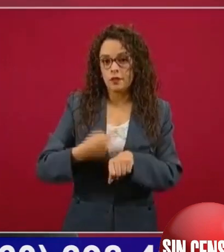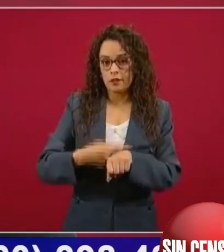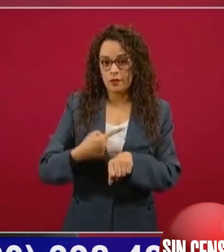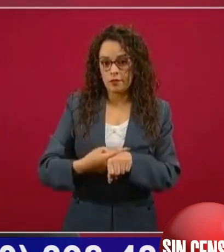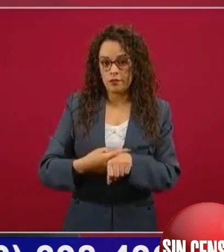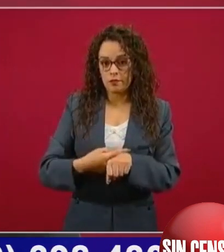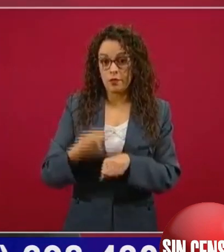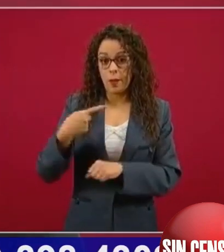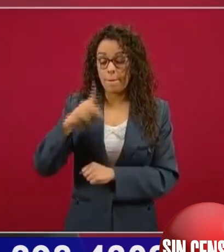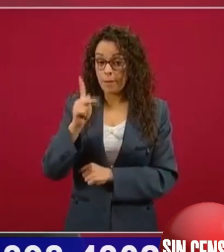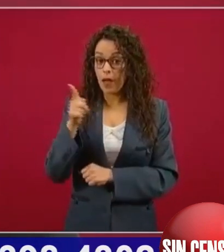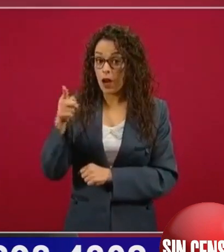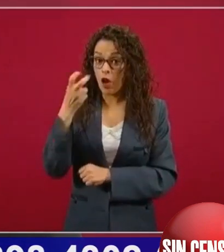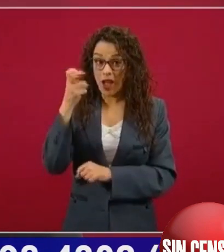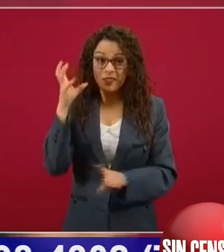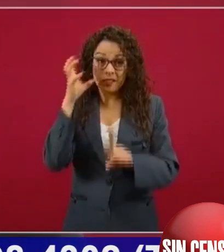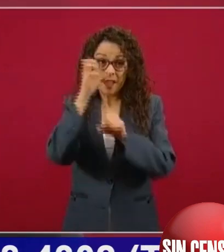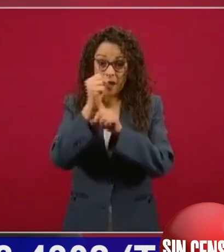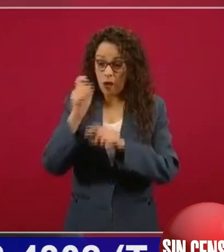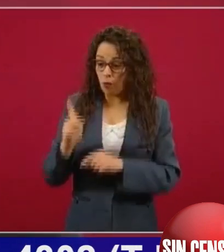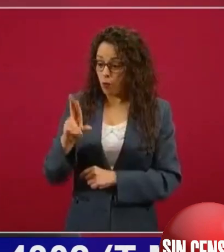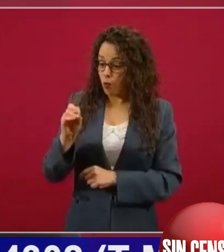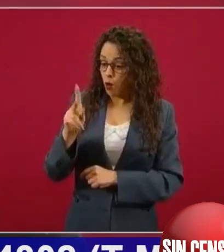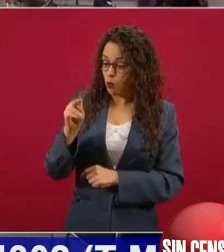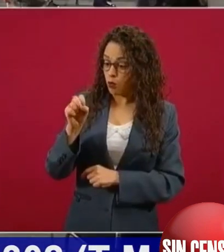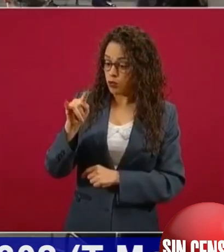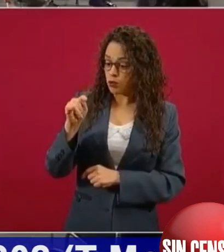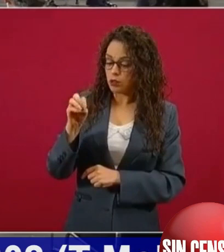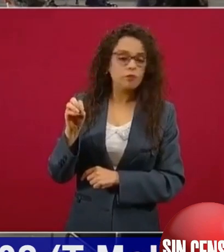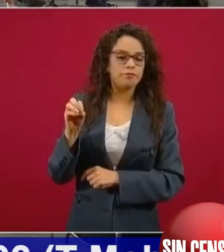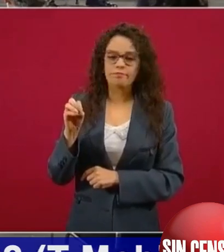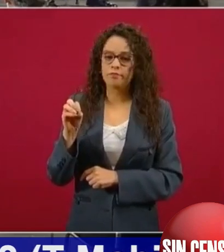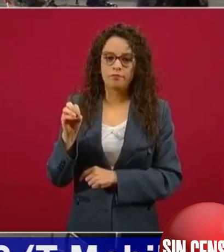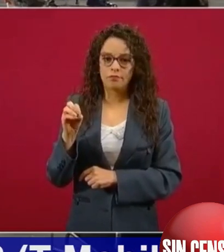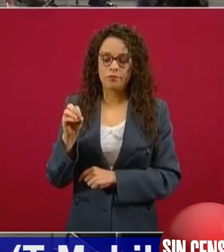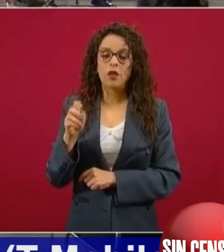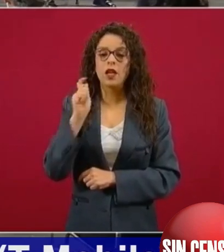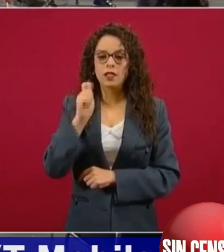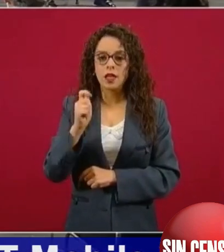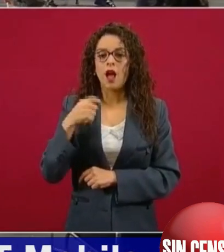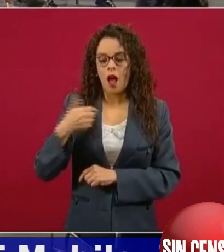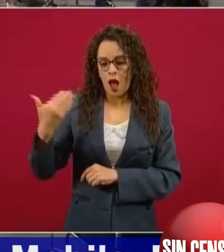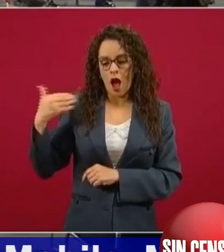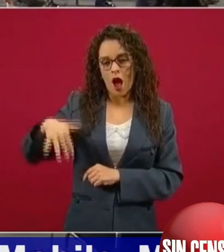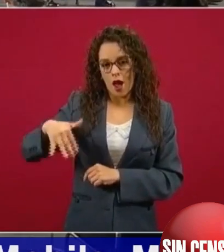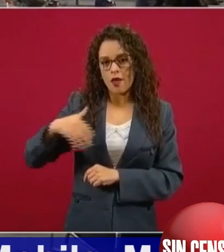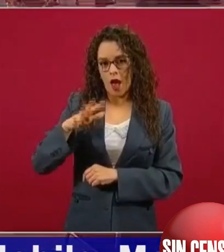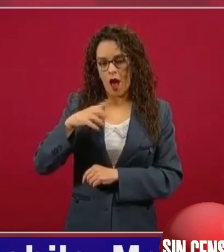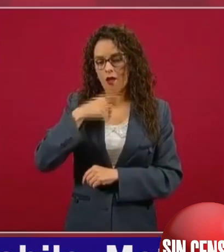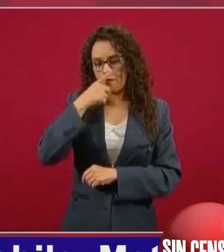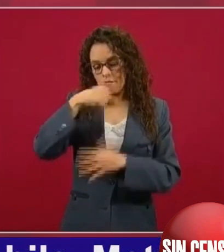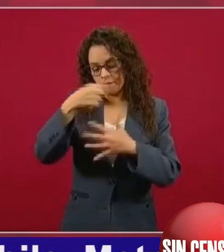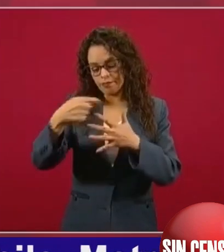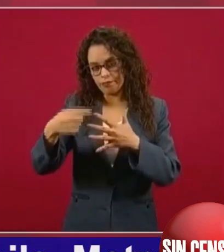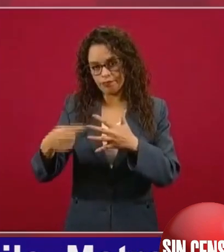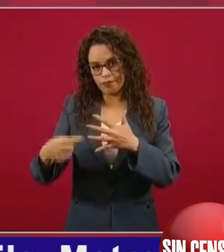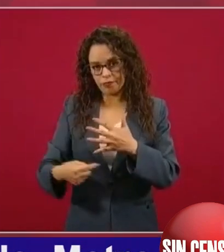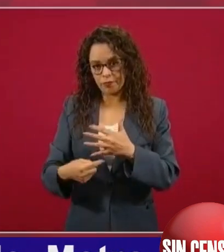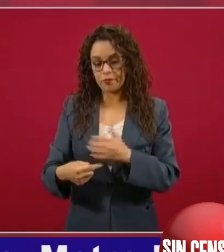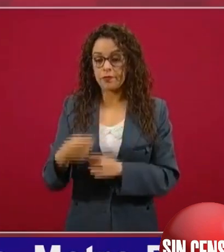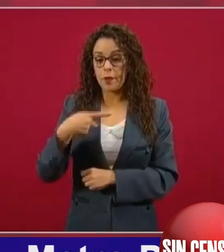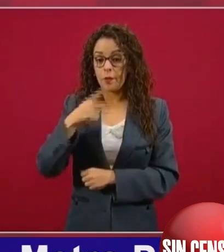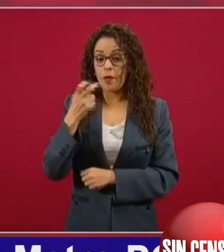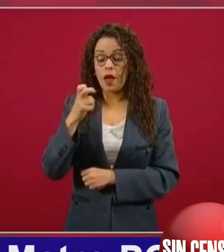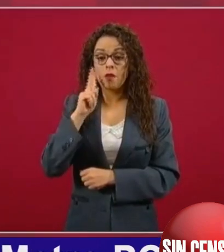el propósito, sino todo lo que estoy mencionando, y las evidencias no sugieren que